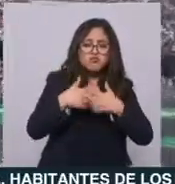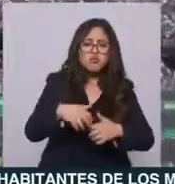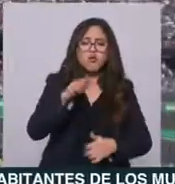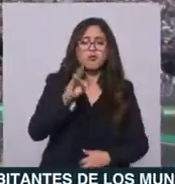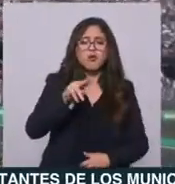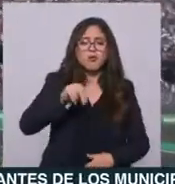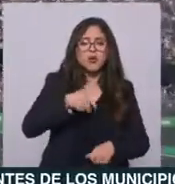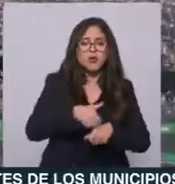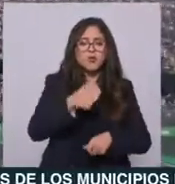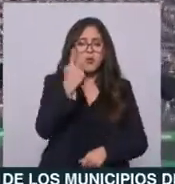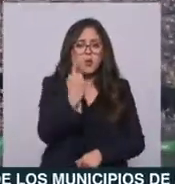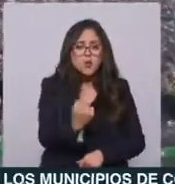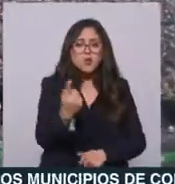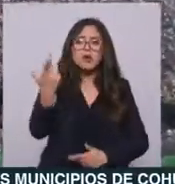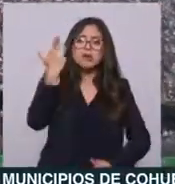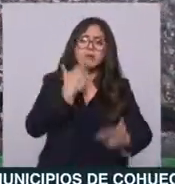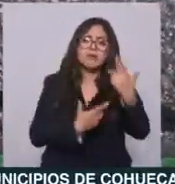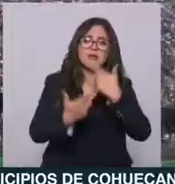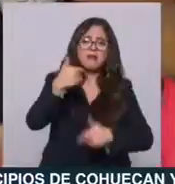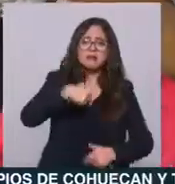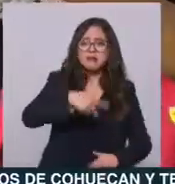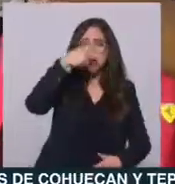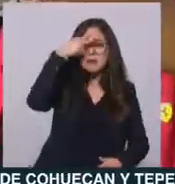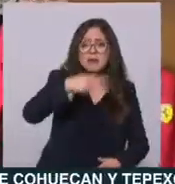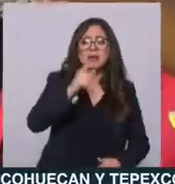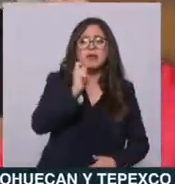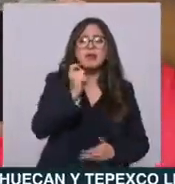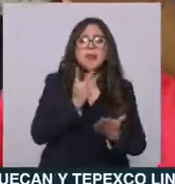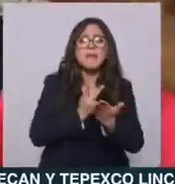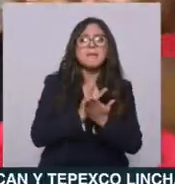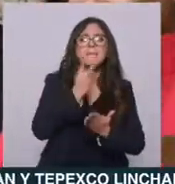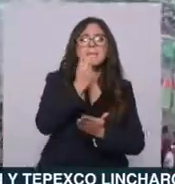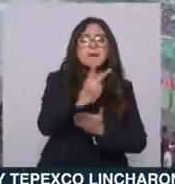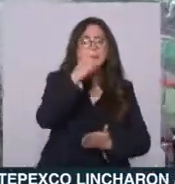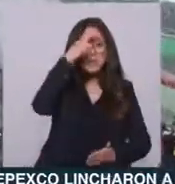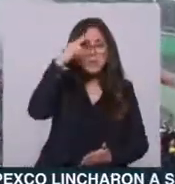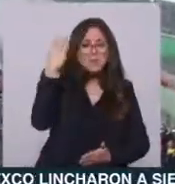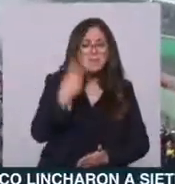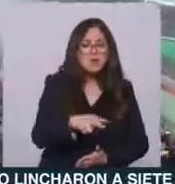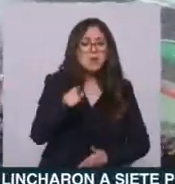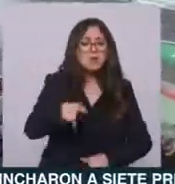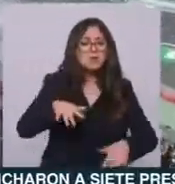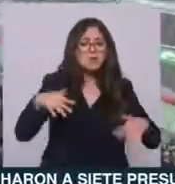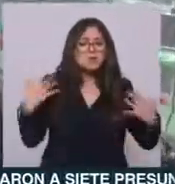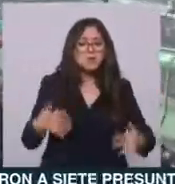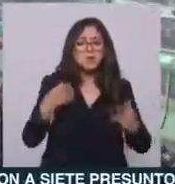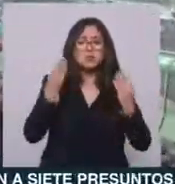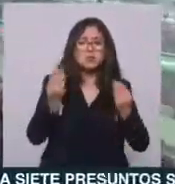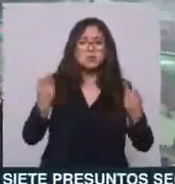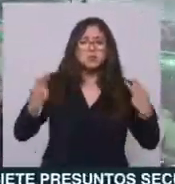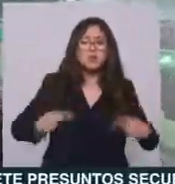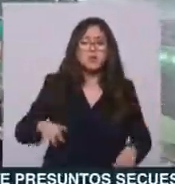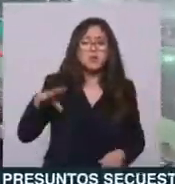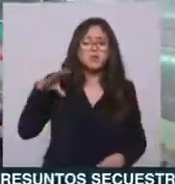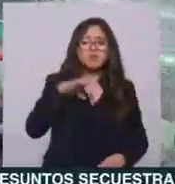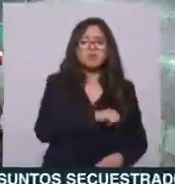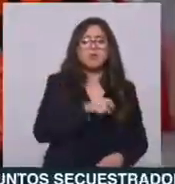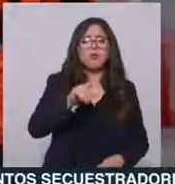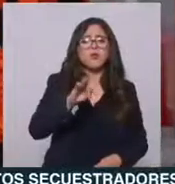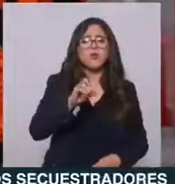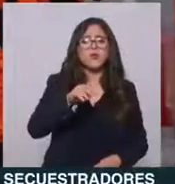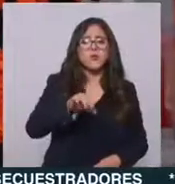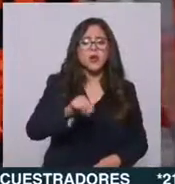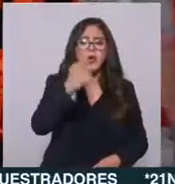1 regresaran a nuestro país con el Gran Premio de México, un evento que se convirtió en el favorito del serial de la Fórmula